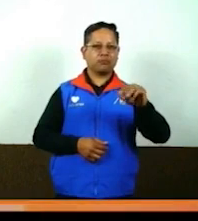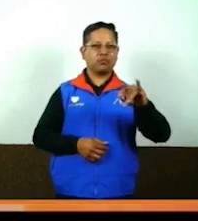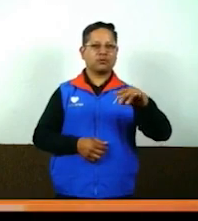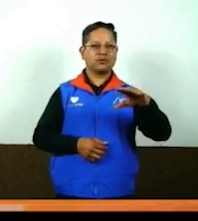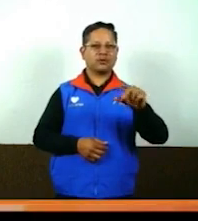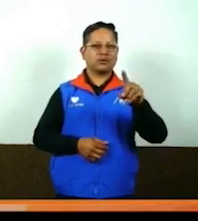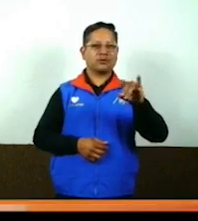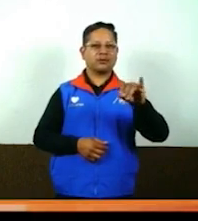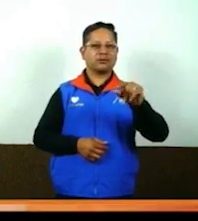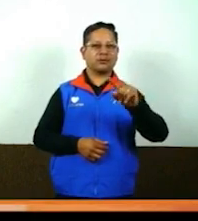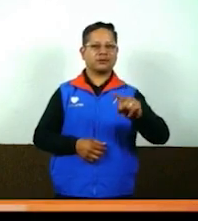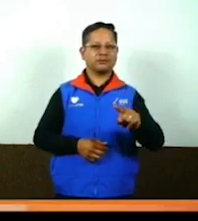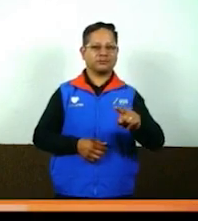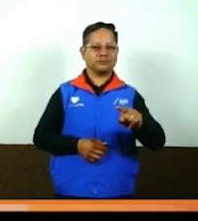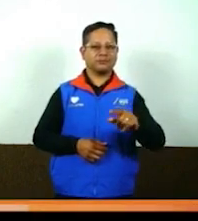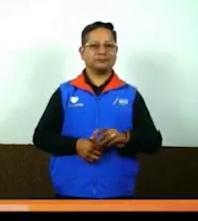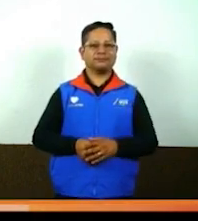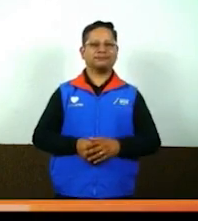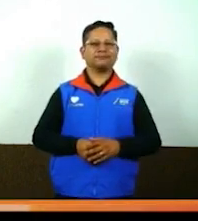Mónica Díaz Aguilar.